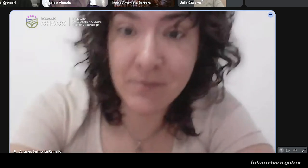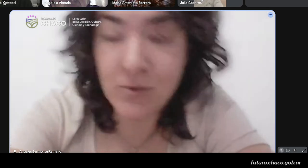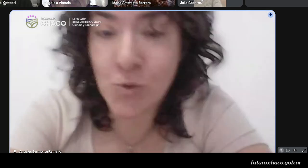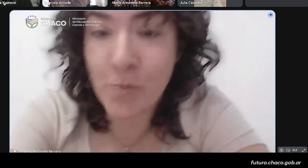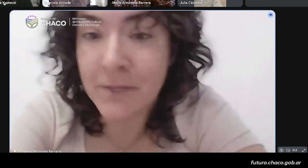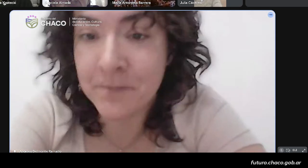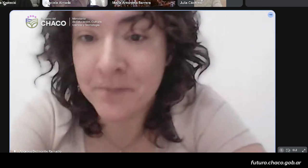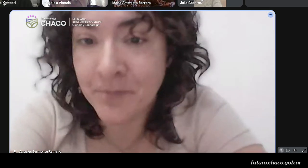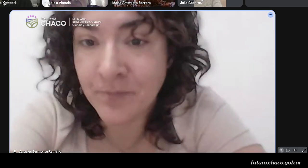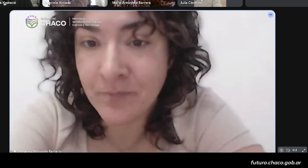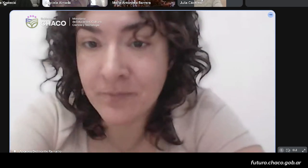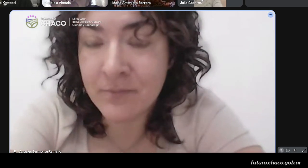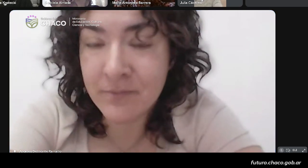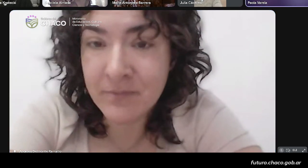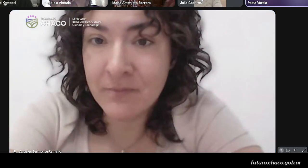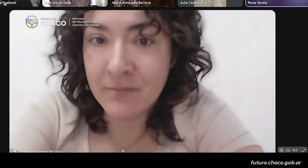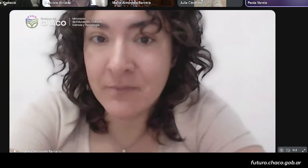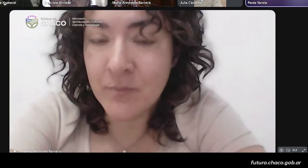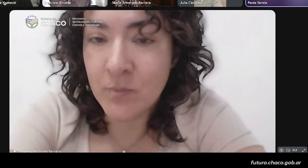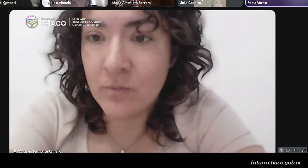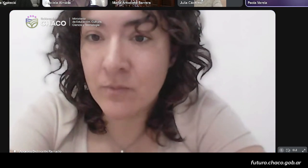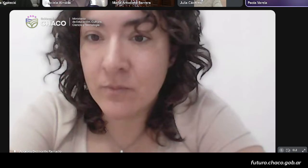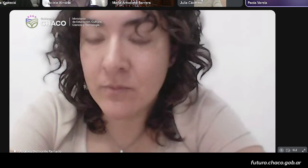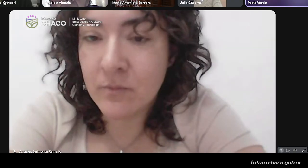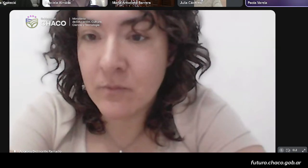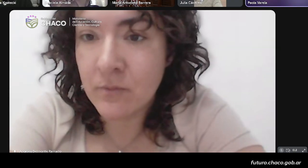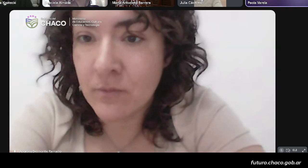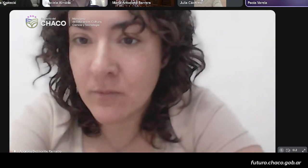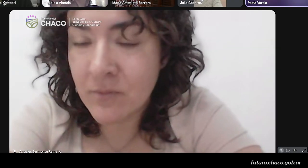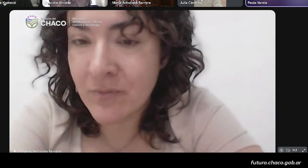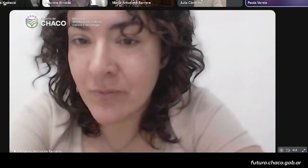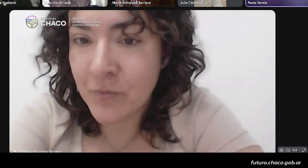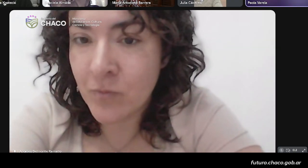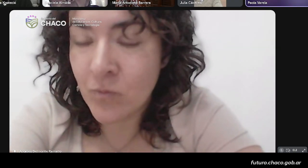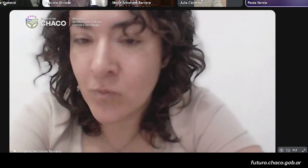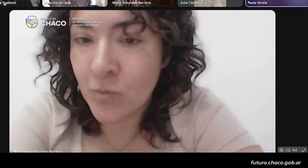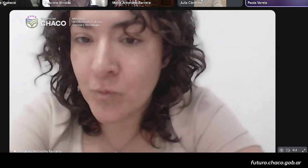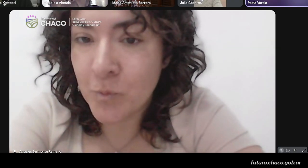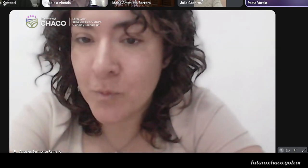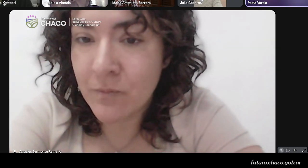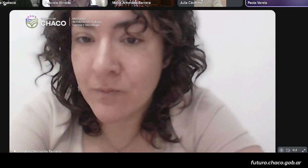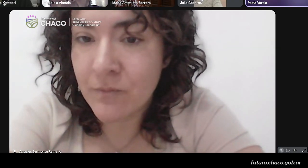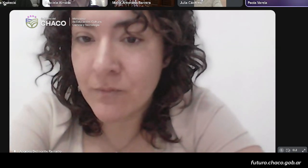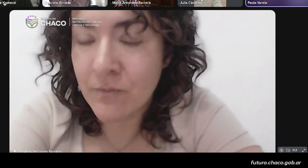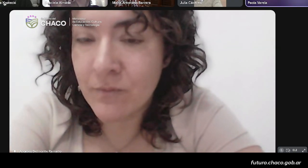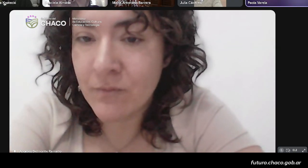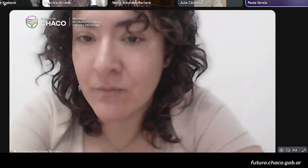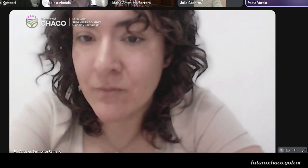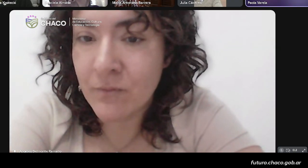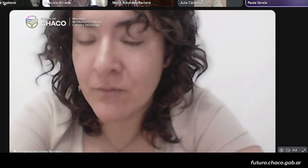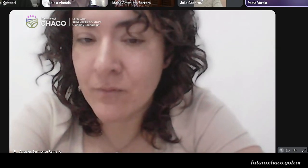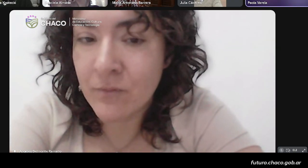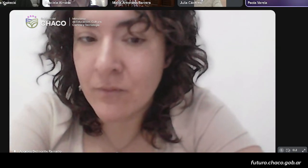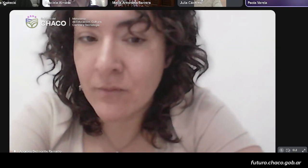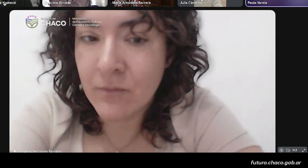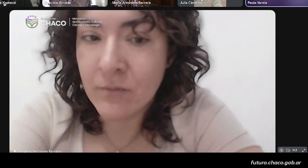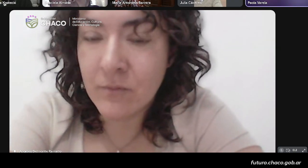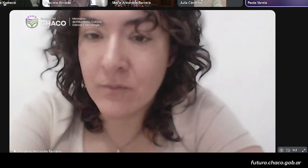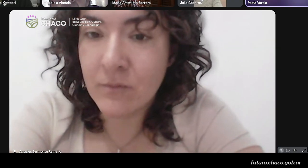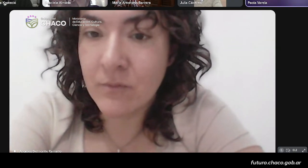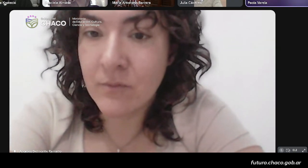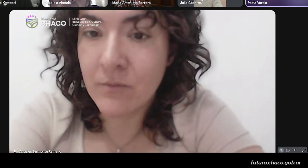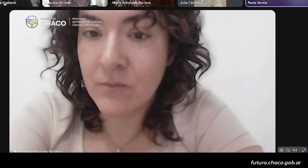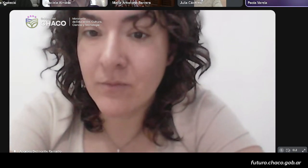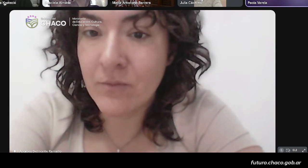señas. Súper. Analía Vilaki dice, armamos un QR para mostrar el